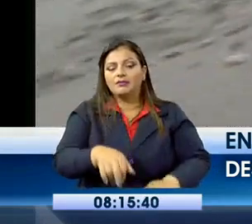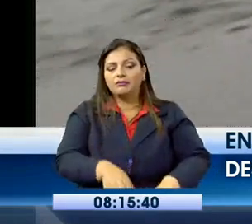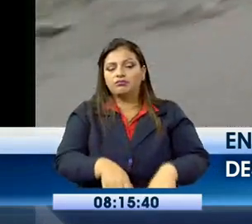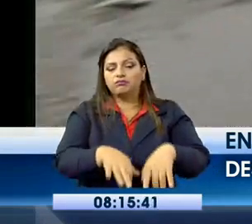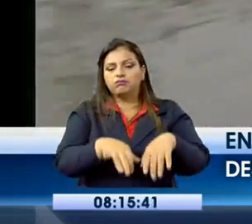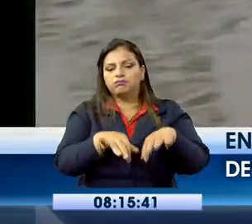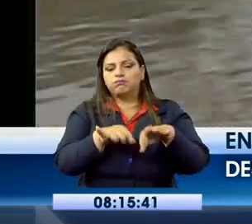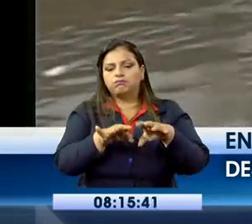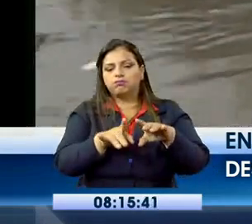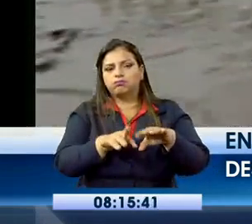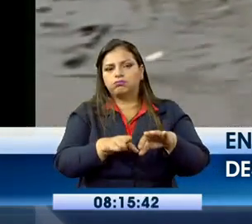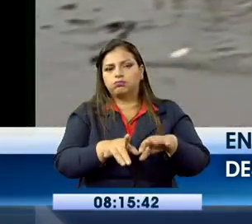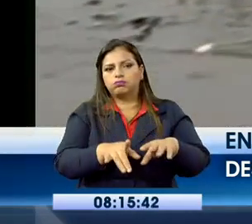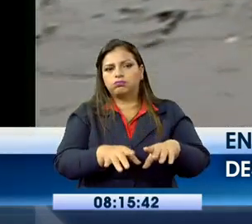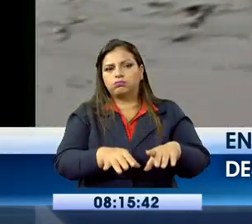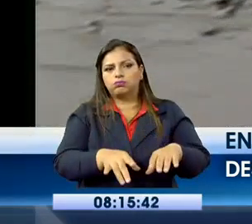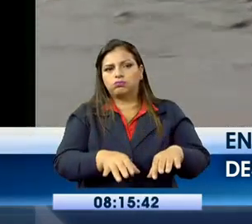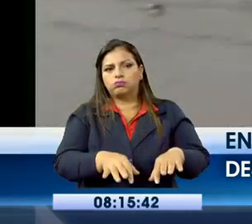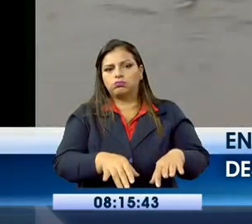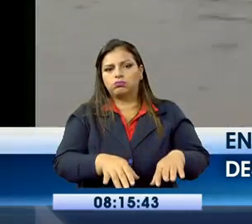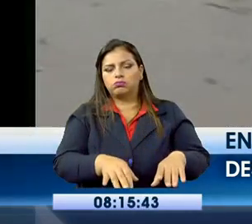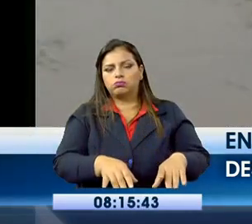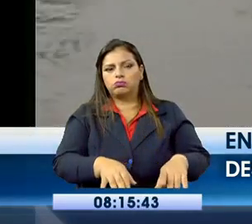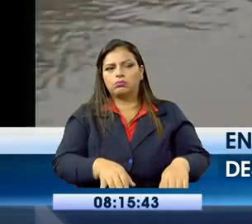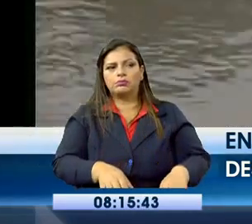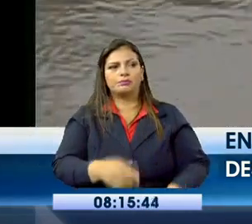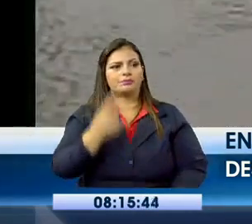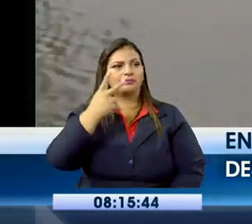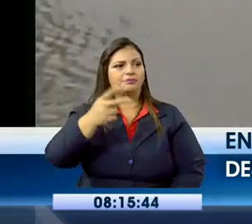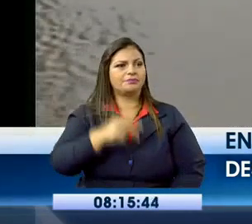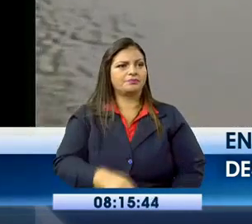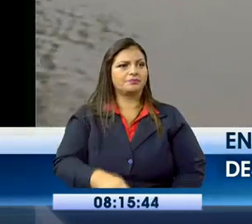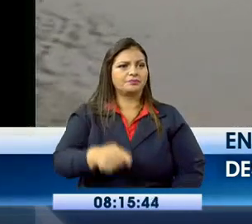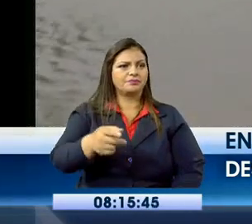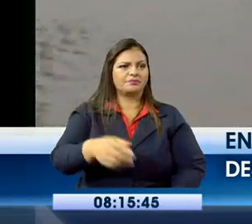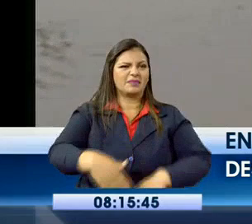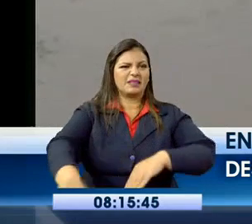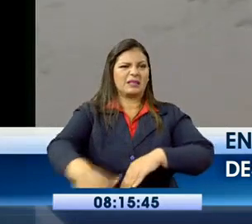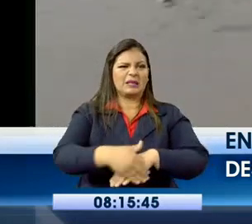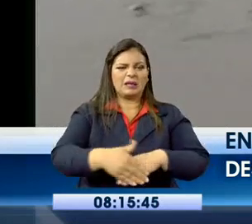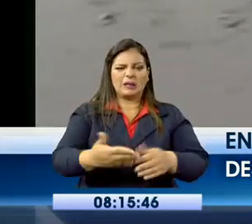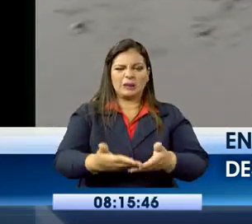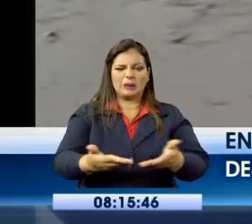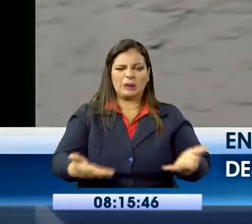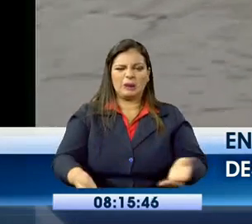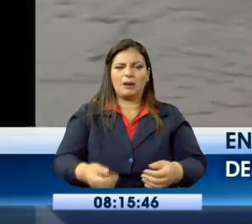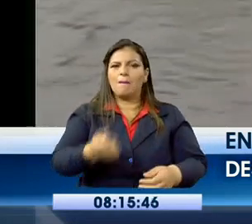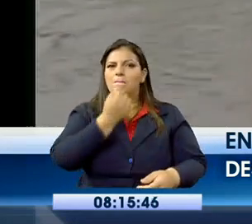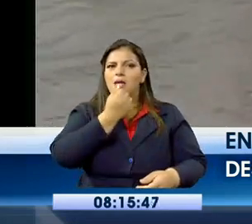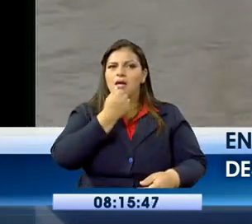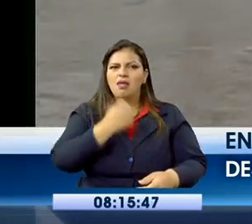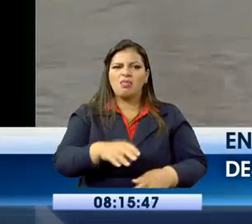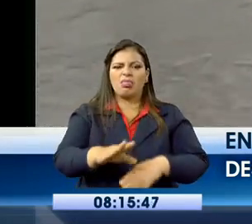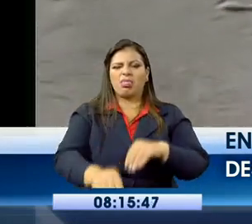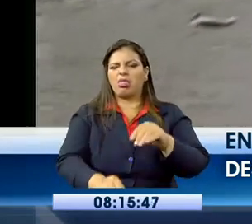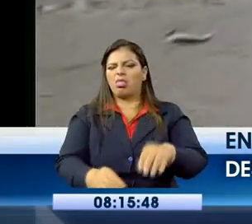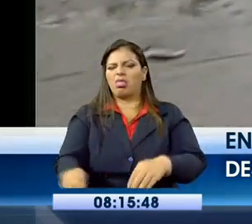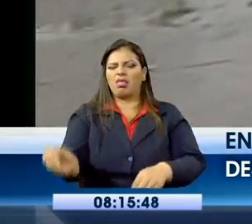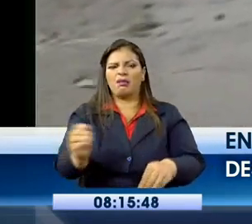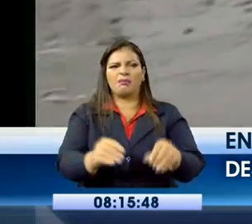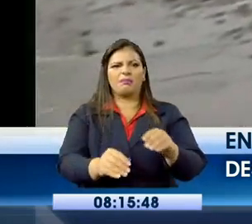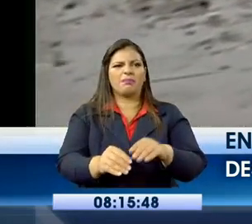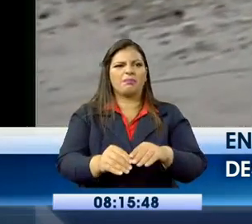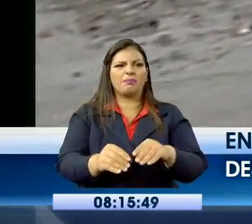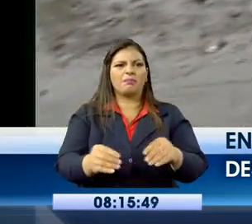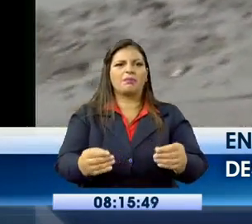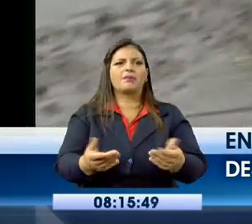Esos son los restos pétreos que yo les decía, que siempre quedan aquí en la avenida Las Aguas y que bajan, digamos, del cerro. Hay hartas piedras más